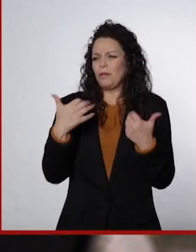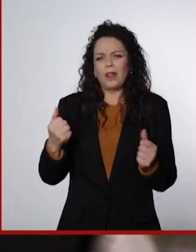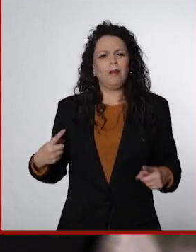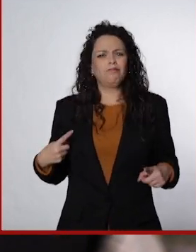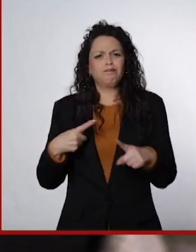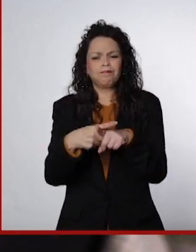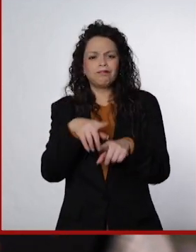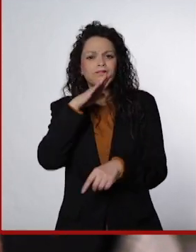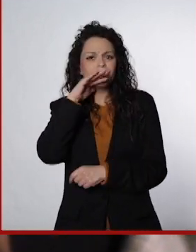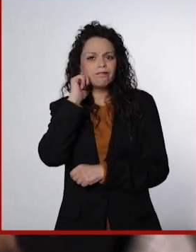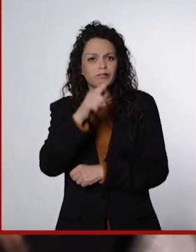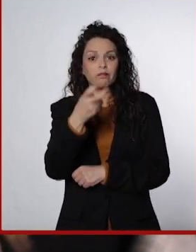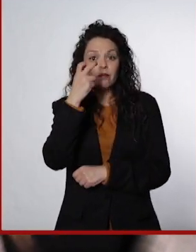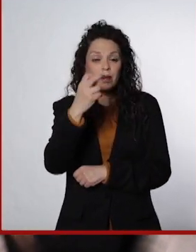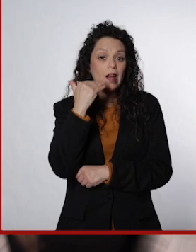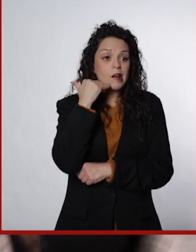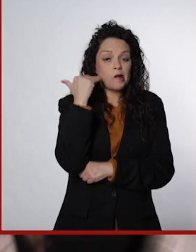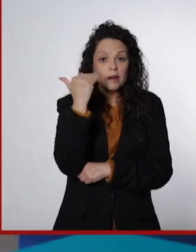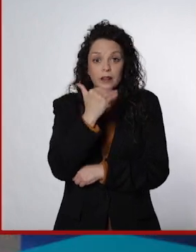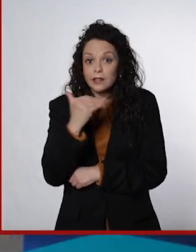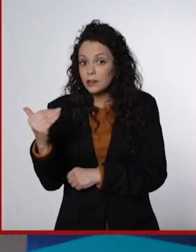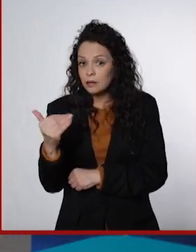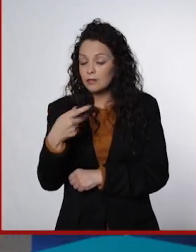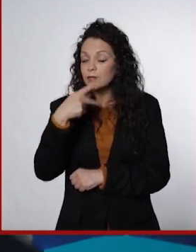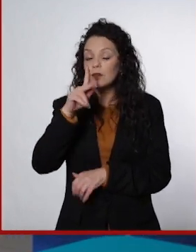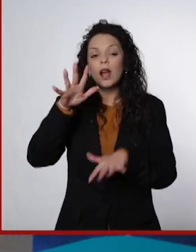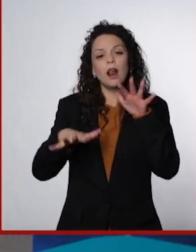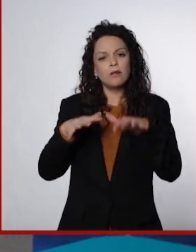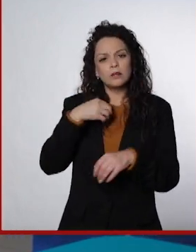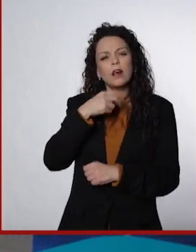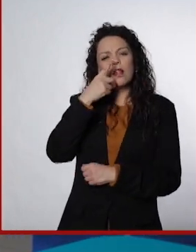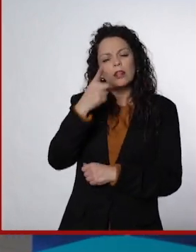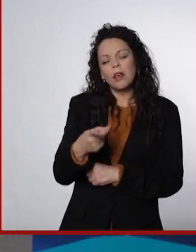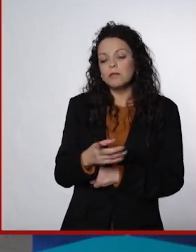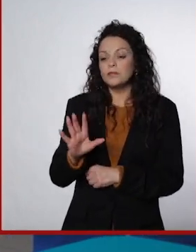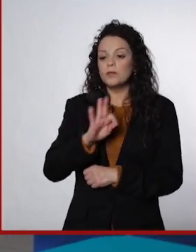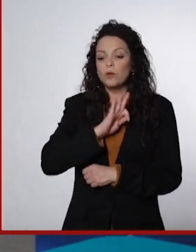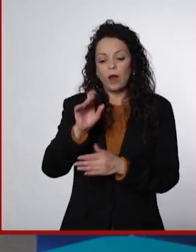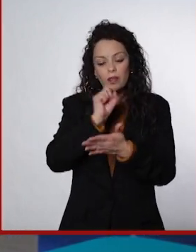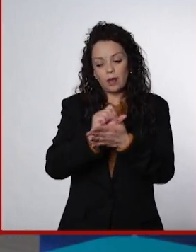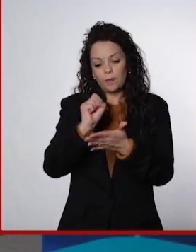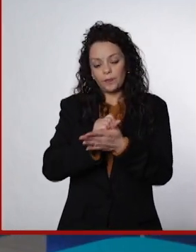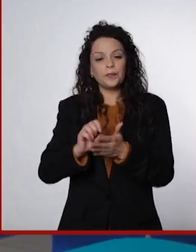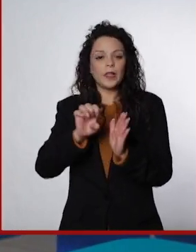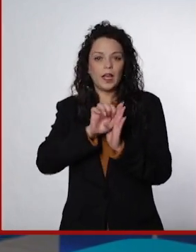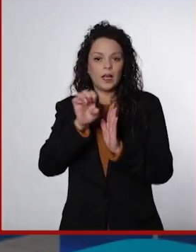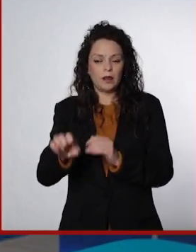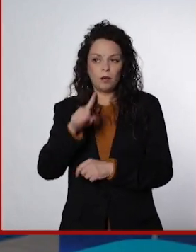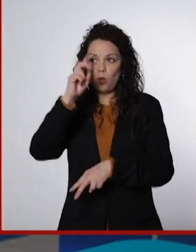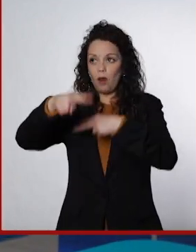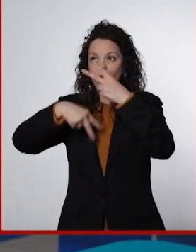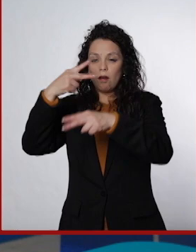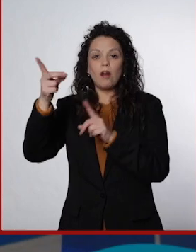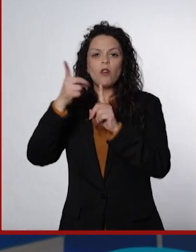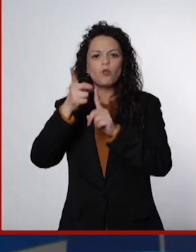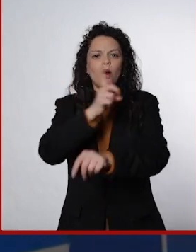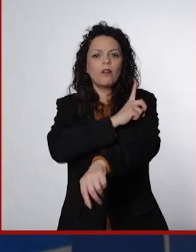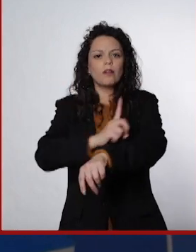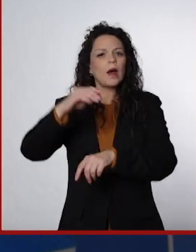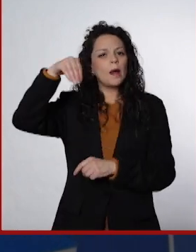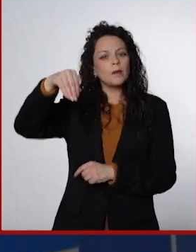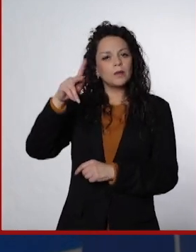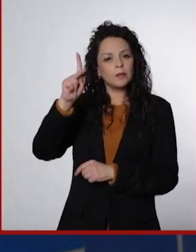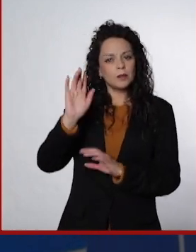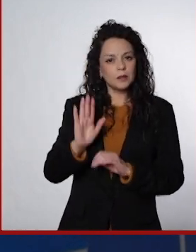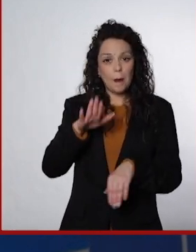distorsiona mucho. Entonces, como algunas veces lo he dicho, como hacer una descripción cuando vas al MP, como lo más puntual